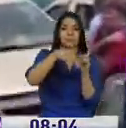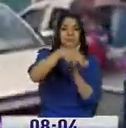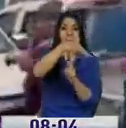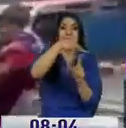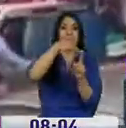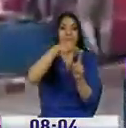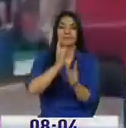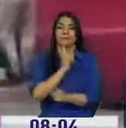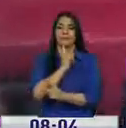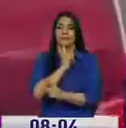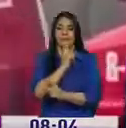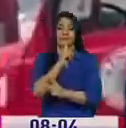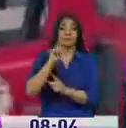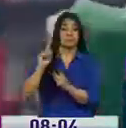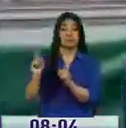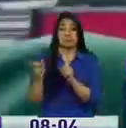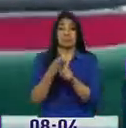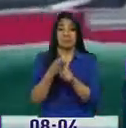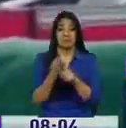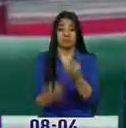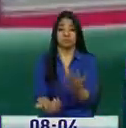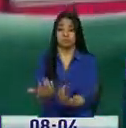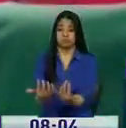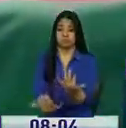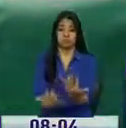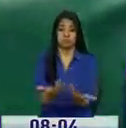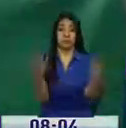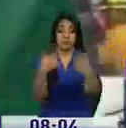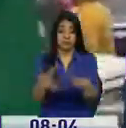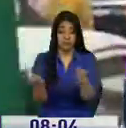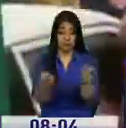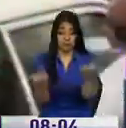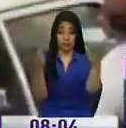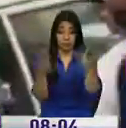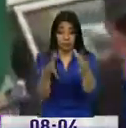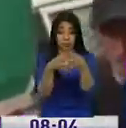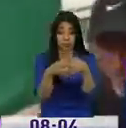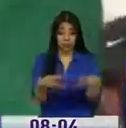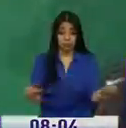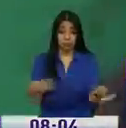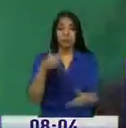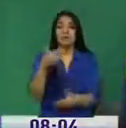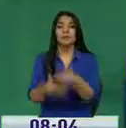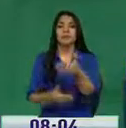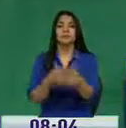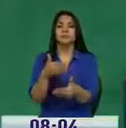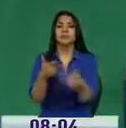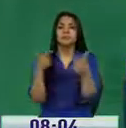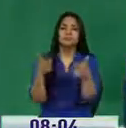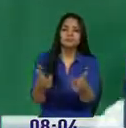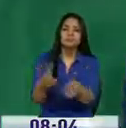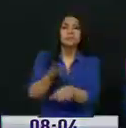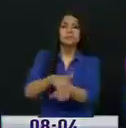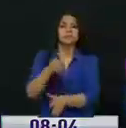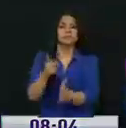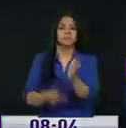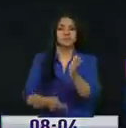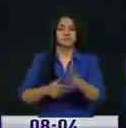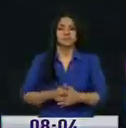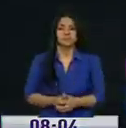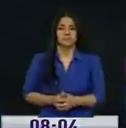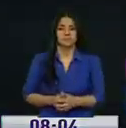habría mencionado que primero se trabajará en controlar el incendio y luego se centrarán en verificar las posibles causas.